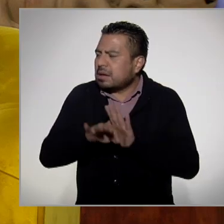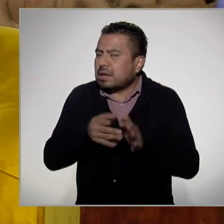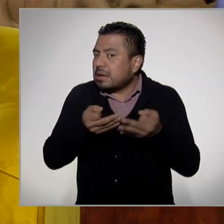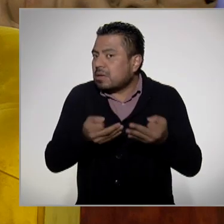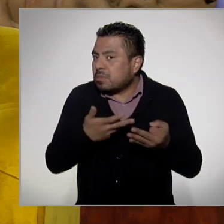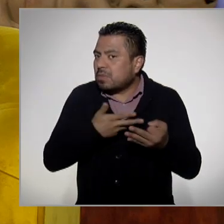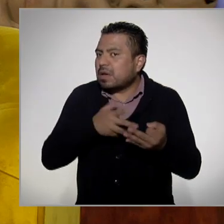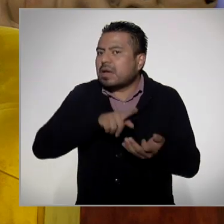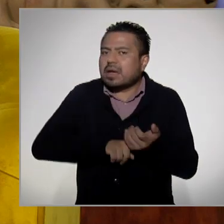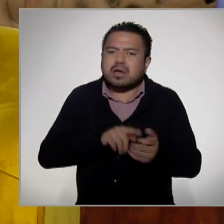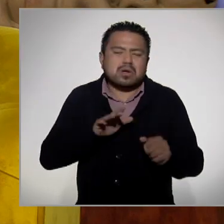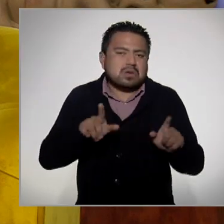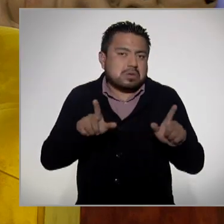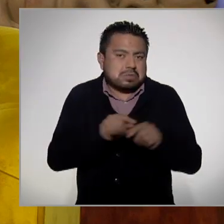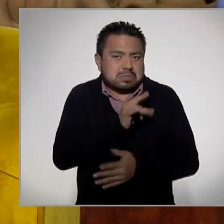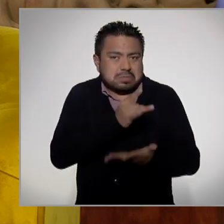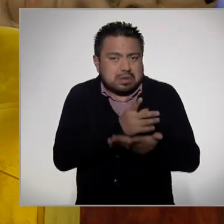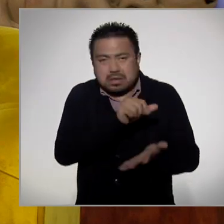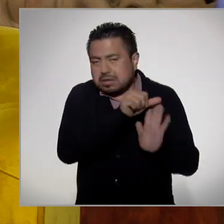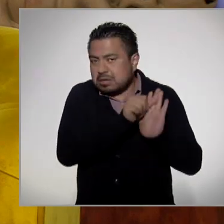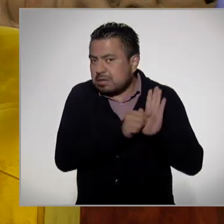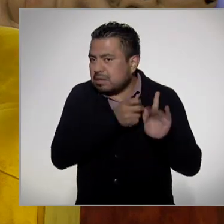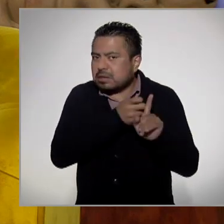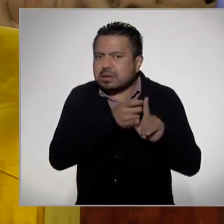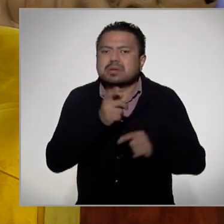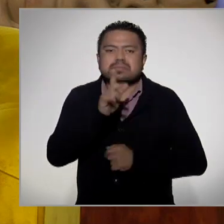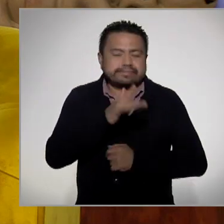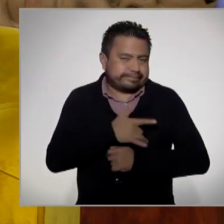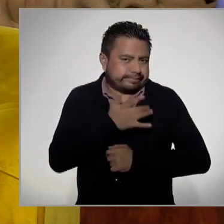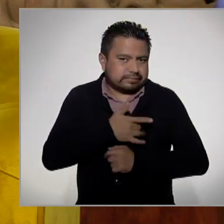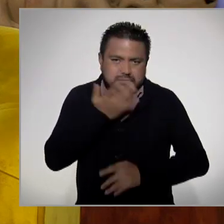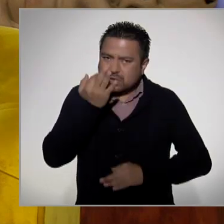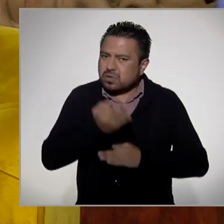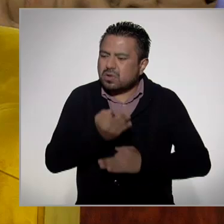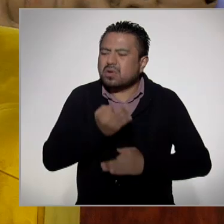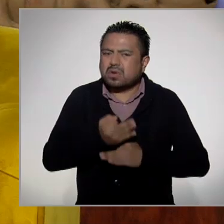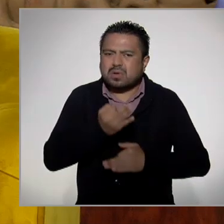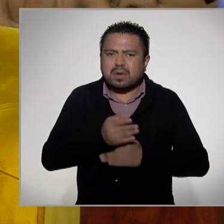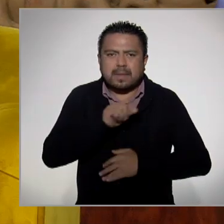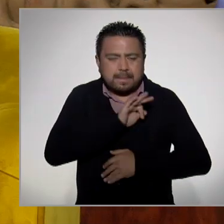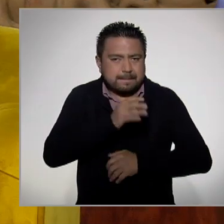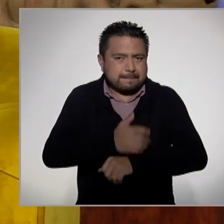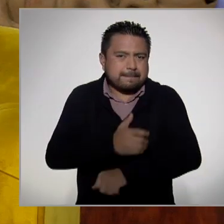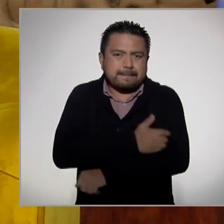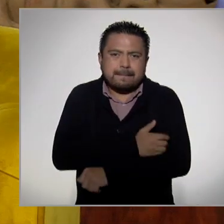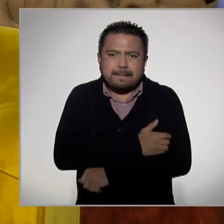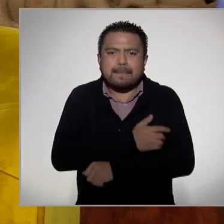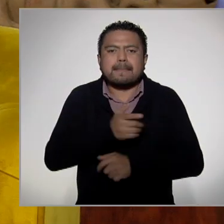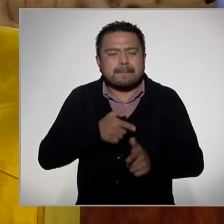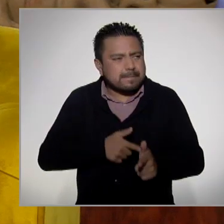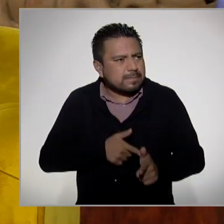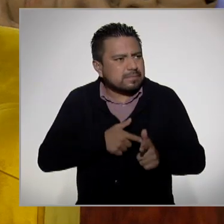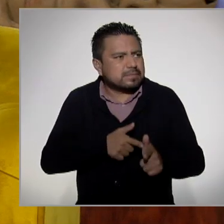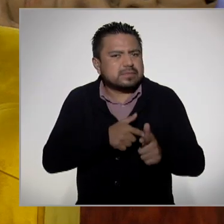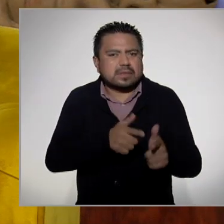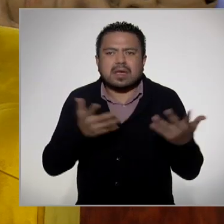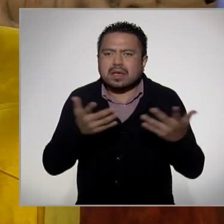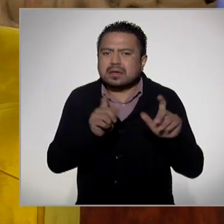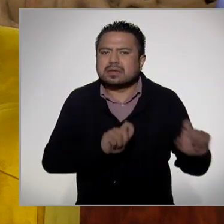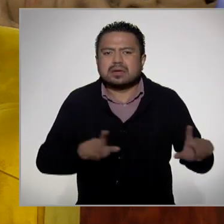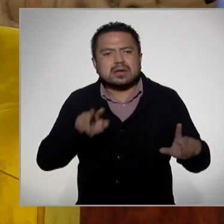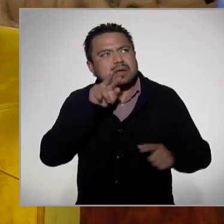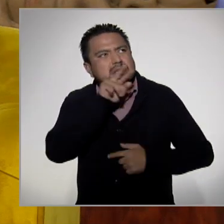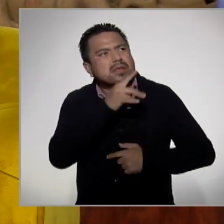son quirúrgicas para ellas y bueno pues qué le parece que el día de hoy nos acompaña a seguir haciendo este programa viendo la